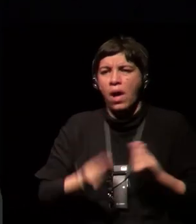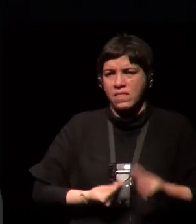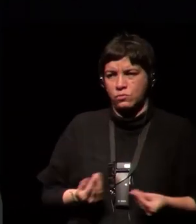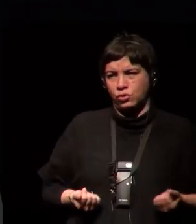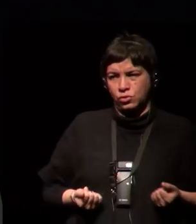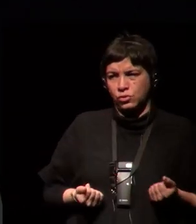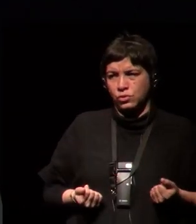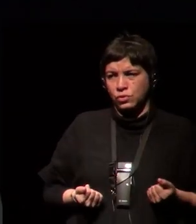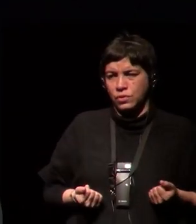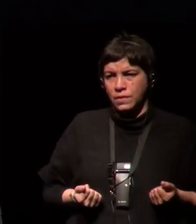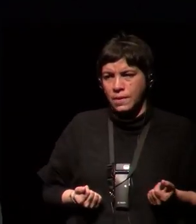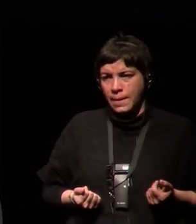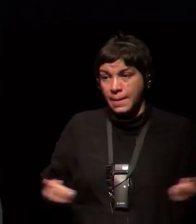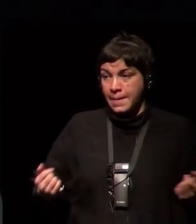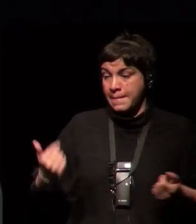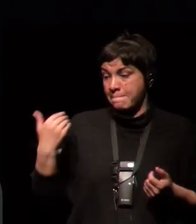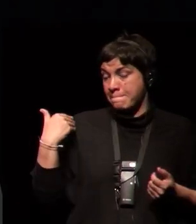En Australia tenemos el arte aborigen.